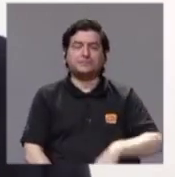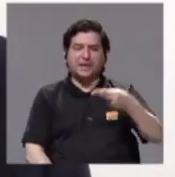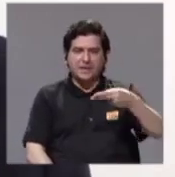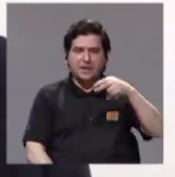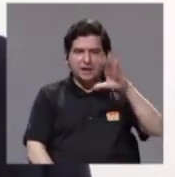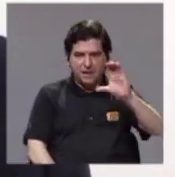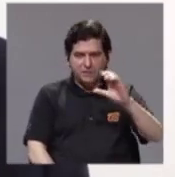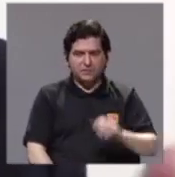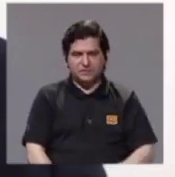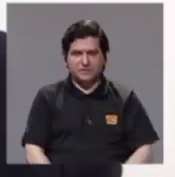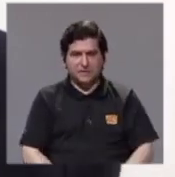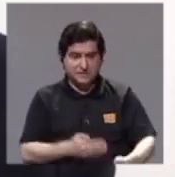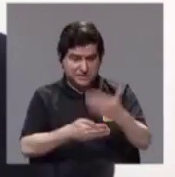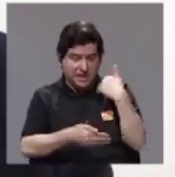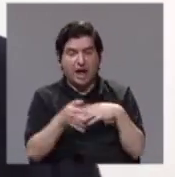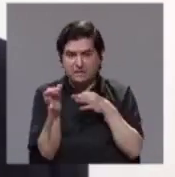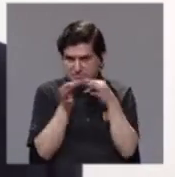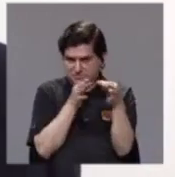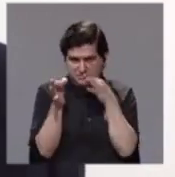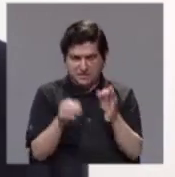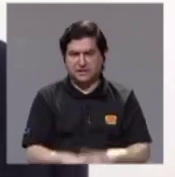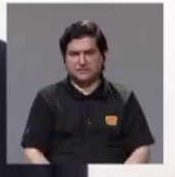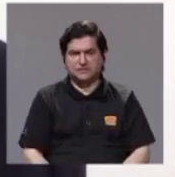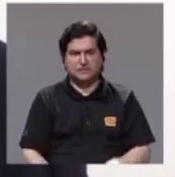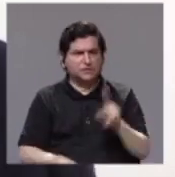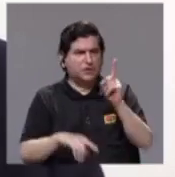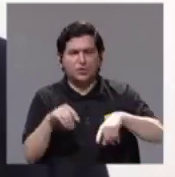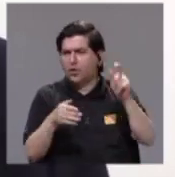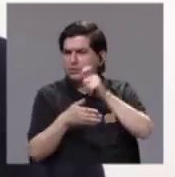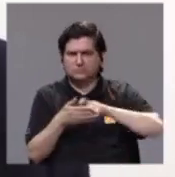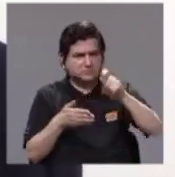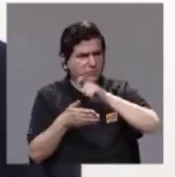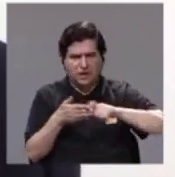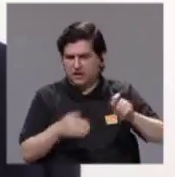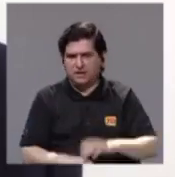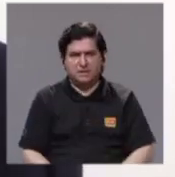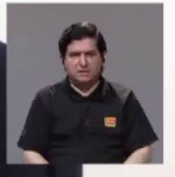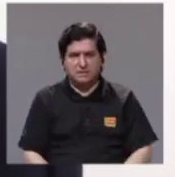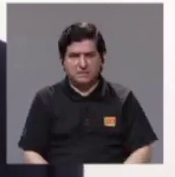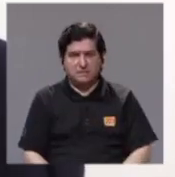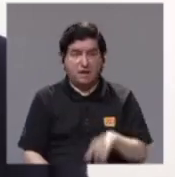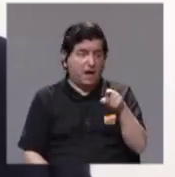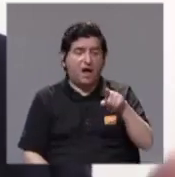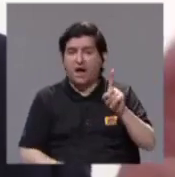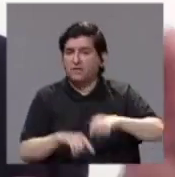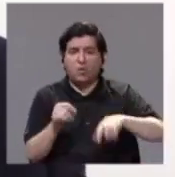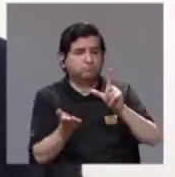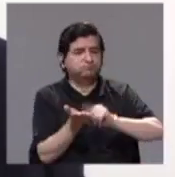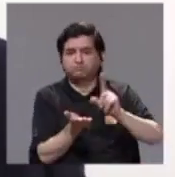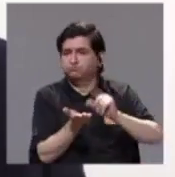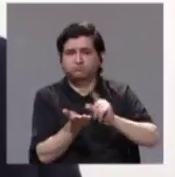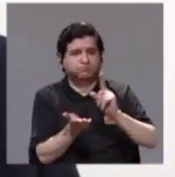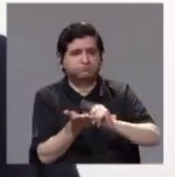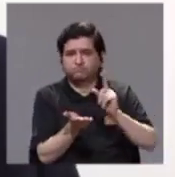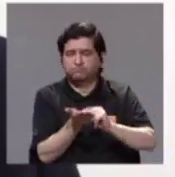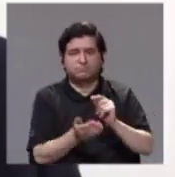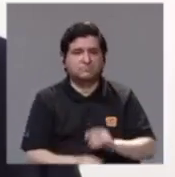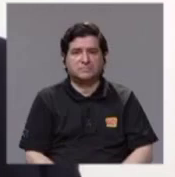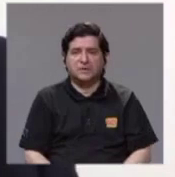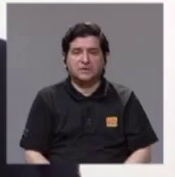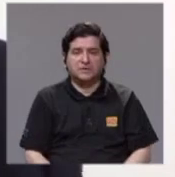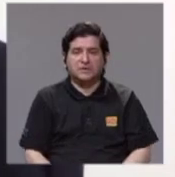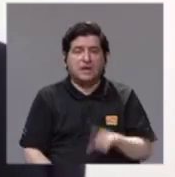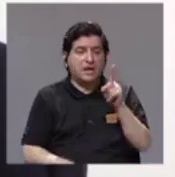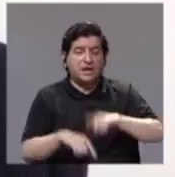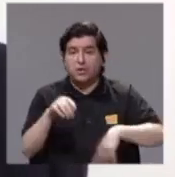publicado. Y no se puede hablar de Cortés en cualquier libro por cédula real